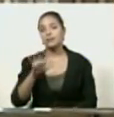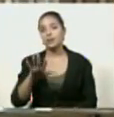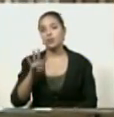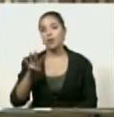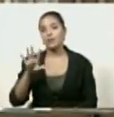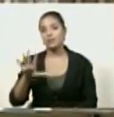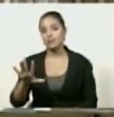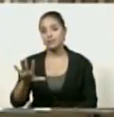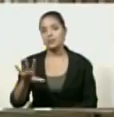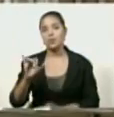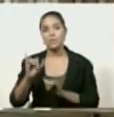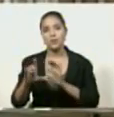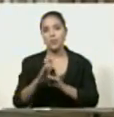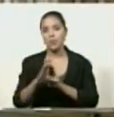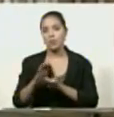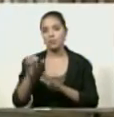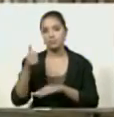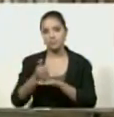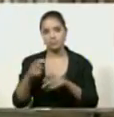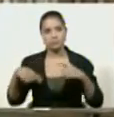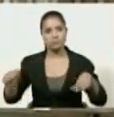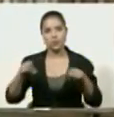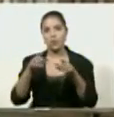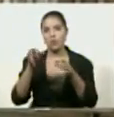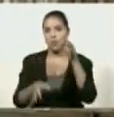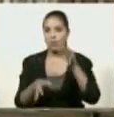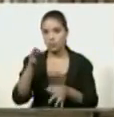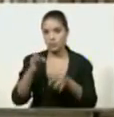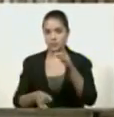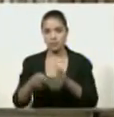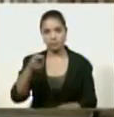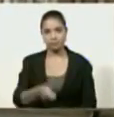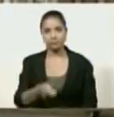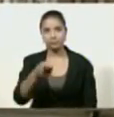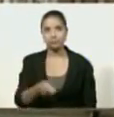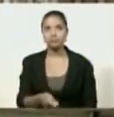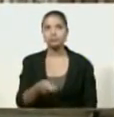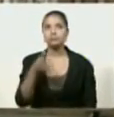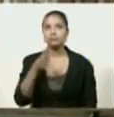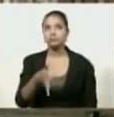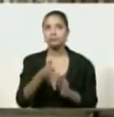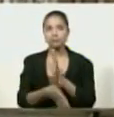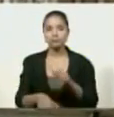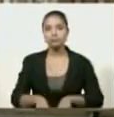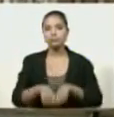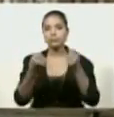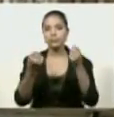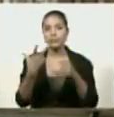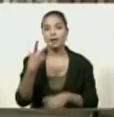de este mismo máximo poder judicial, que es la violación a